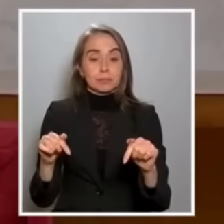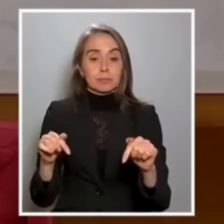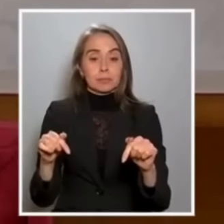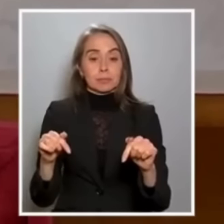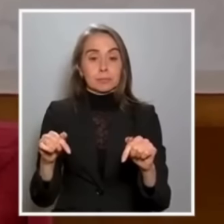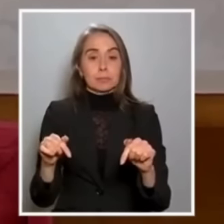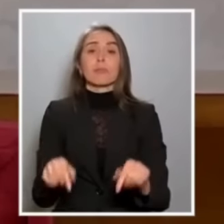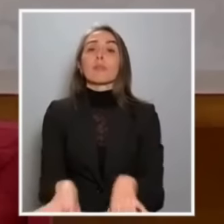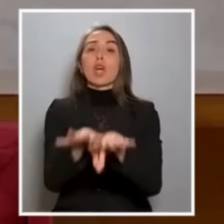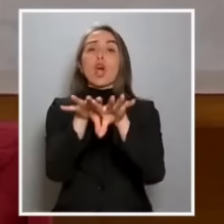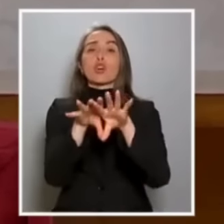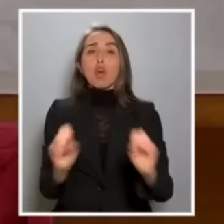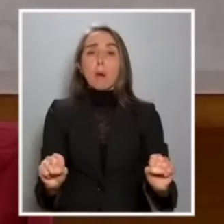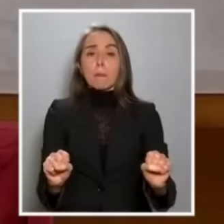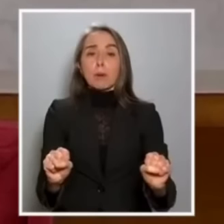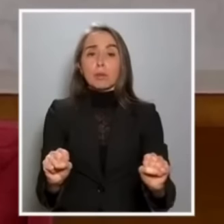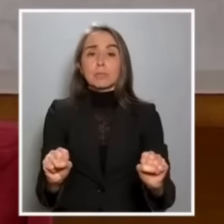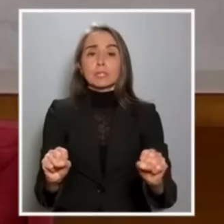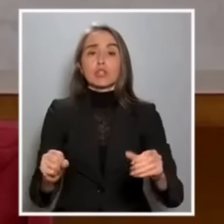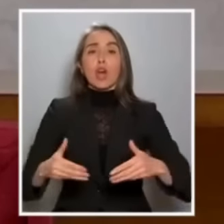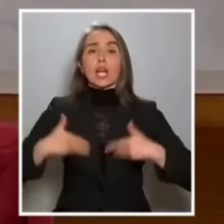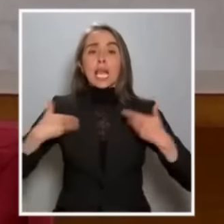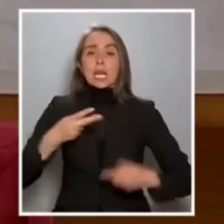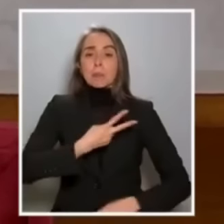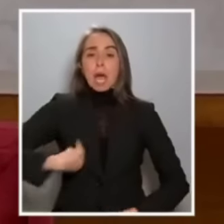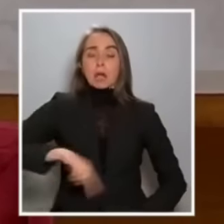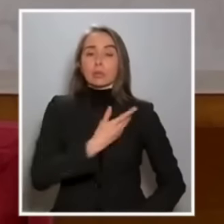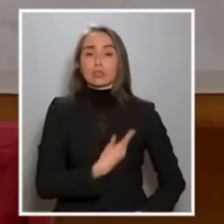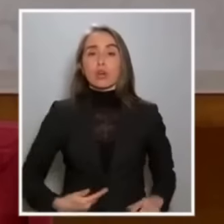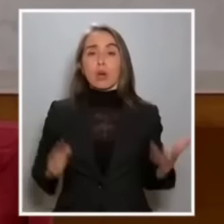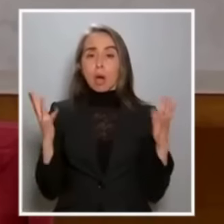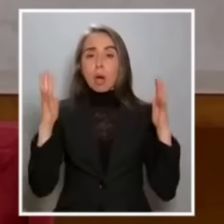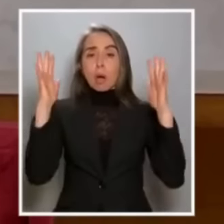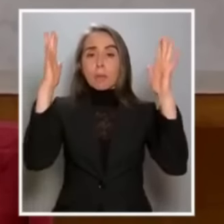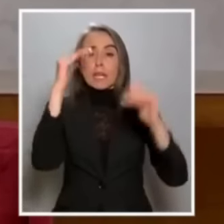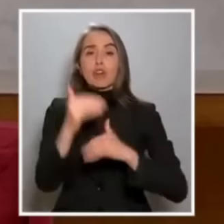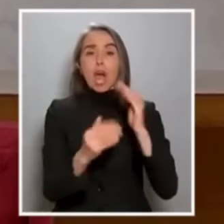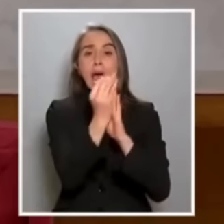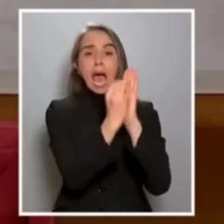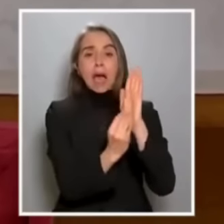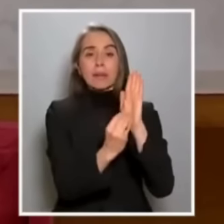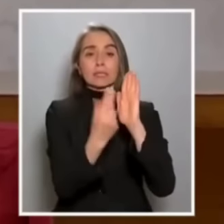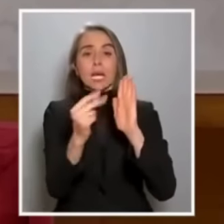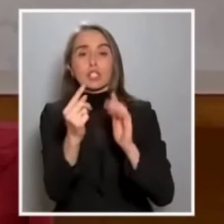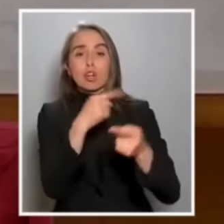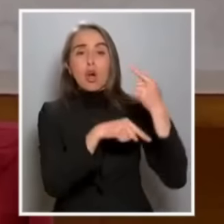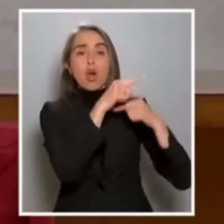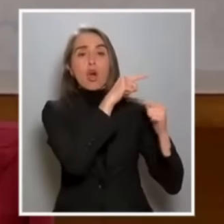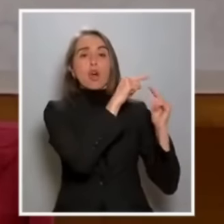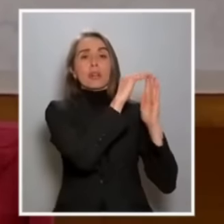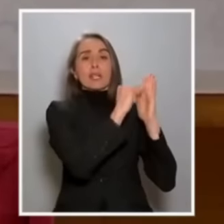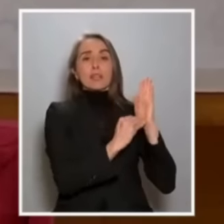con el compromiso que anima a nuestro gobierno de avanzar y de no retroceder.